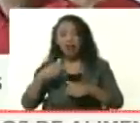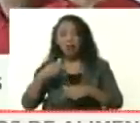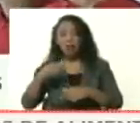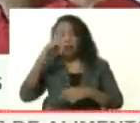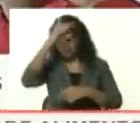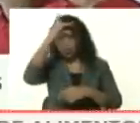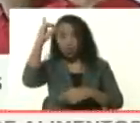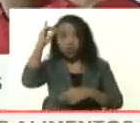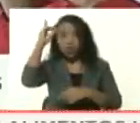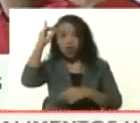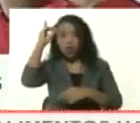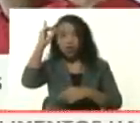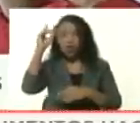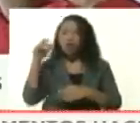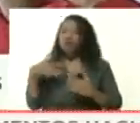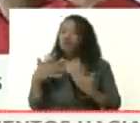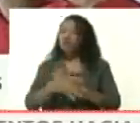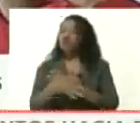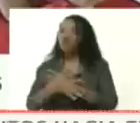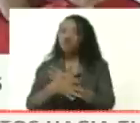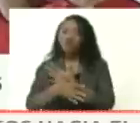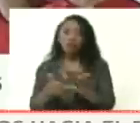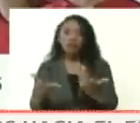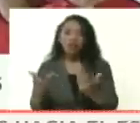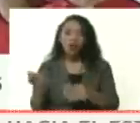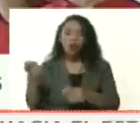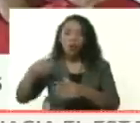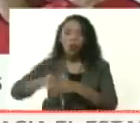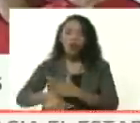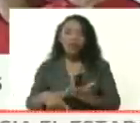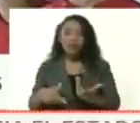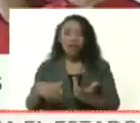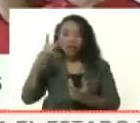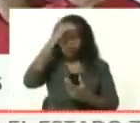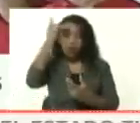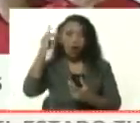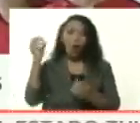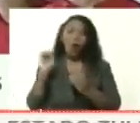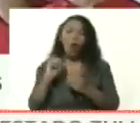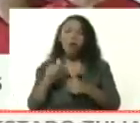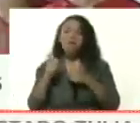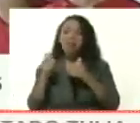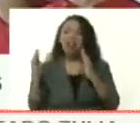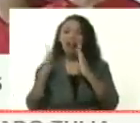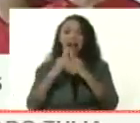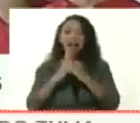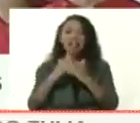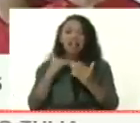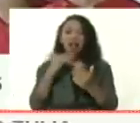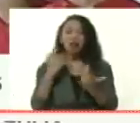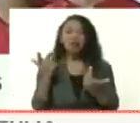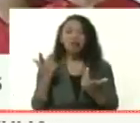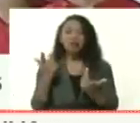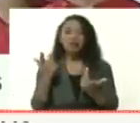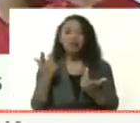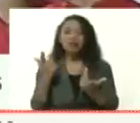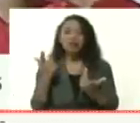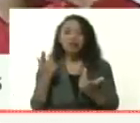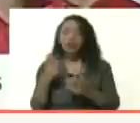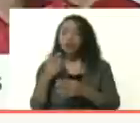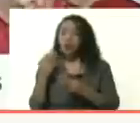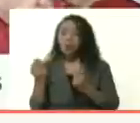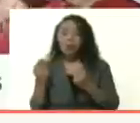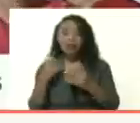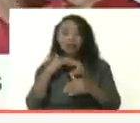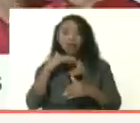Cabello, ¿dónde están las cuentas de Diosdado Cabello en el extranjero que me hayan quitado medio? O los bienes de Diosdado Cabello, o los bienes de Fidel, ¿dónde está Fidel Vázquez? O los